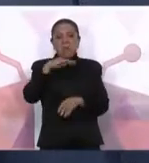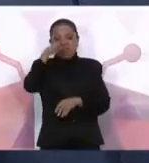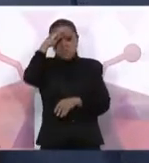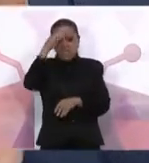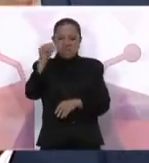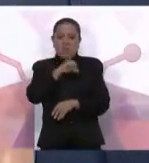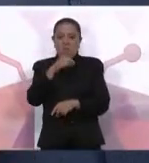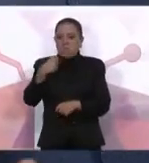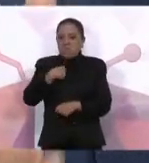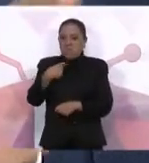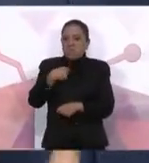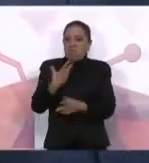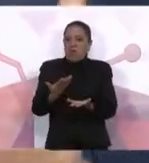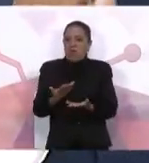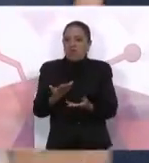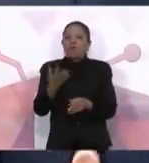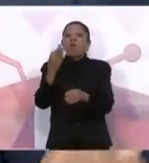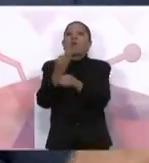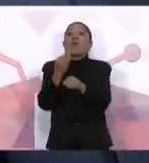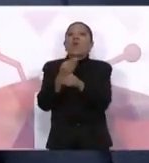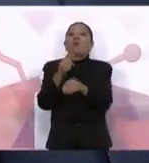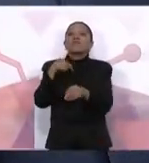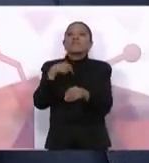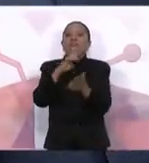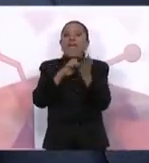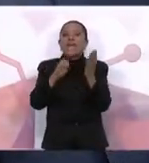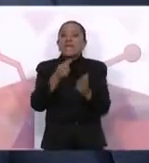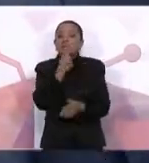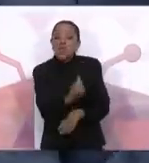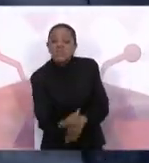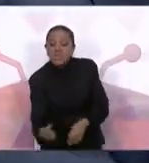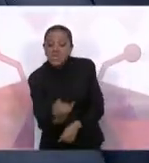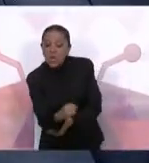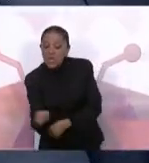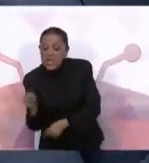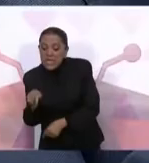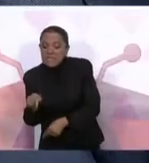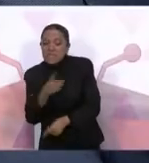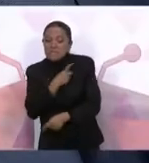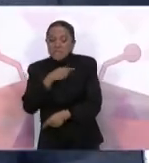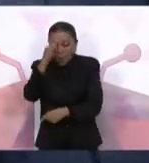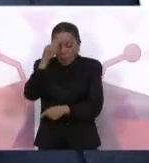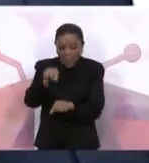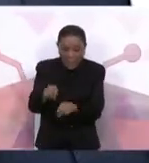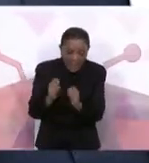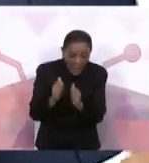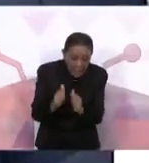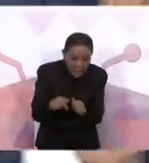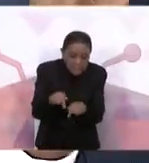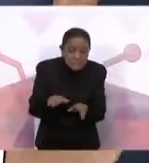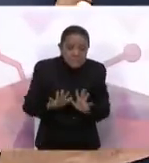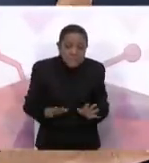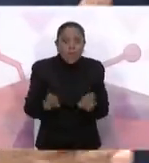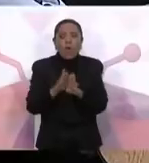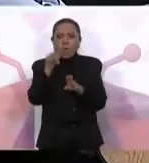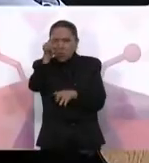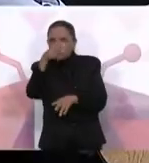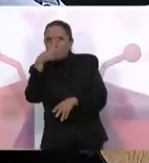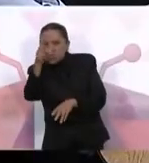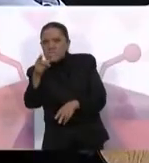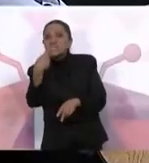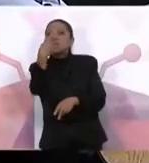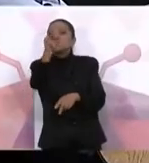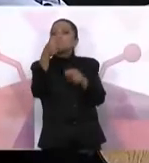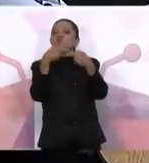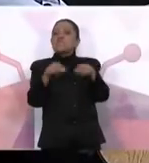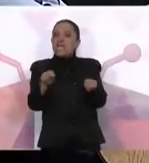kinder y que podemos pensar qué tipo de morelos queremos para ellos para tus hijos como dices tus nietos y los míos como queremos morelos dentro